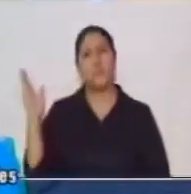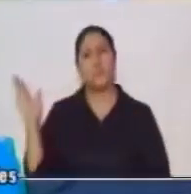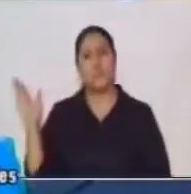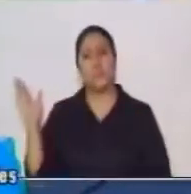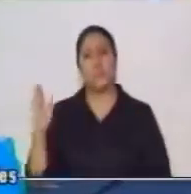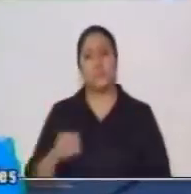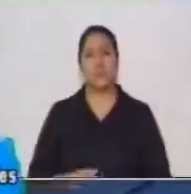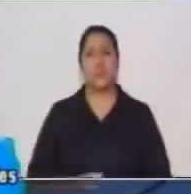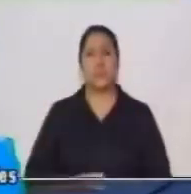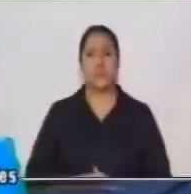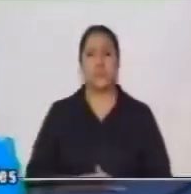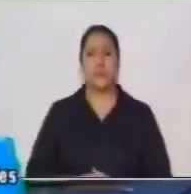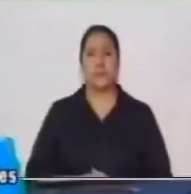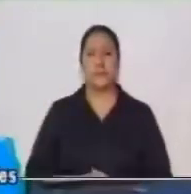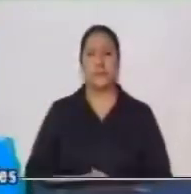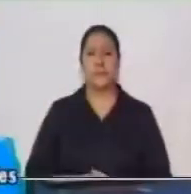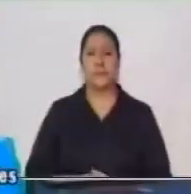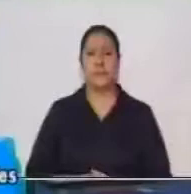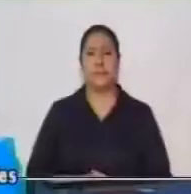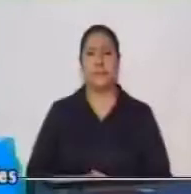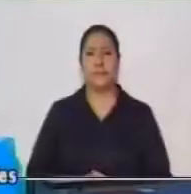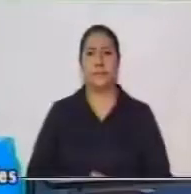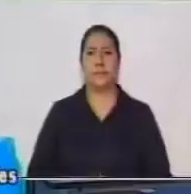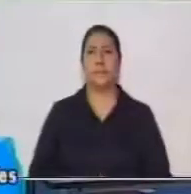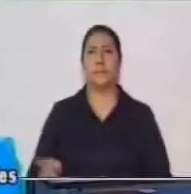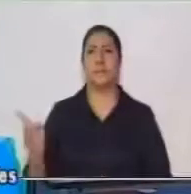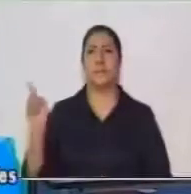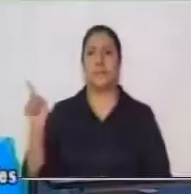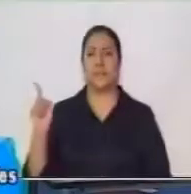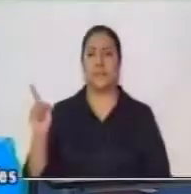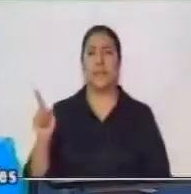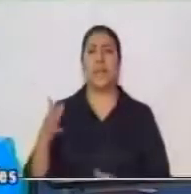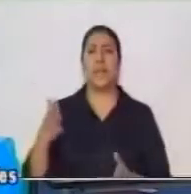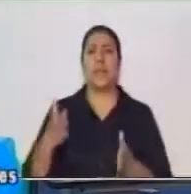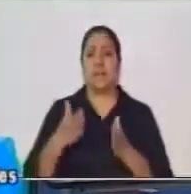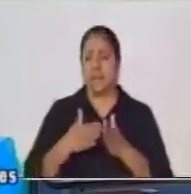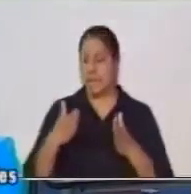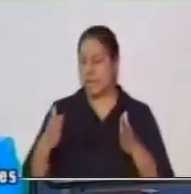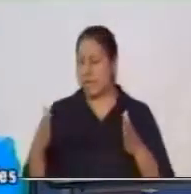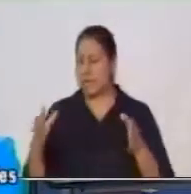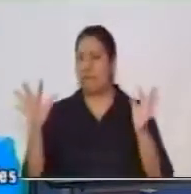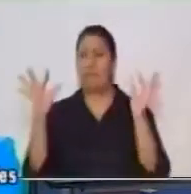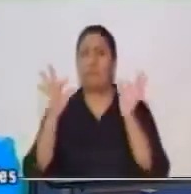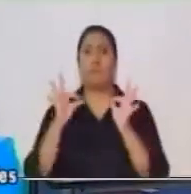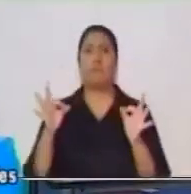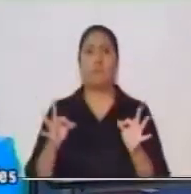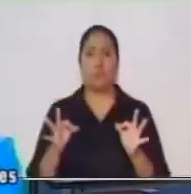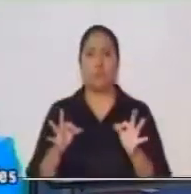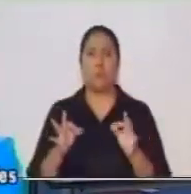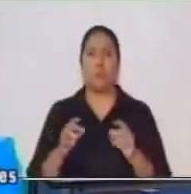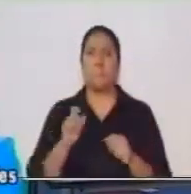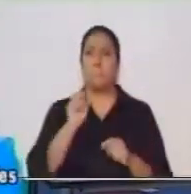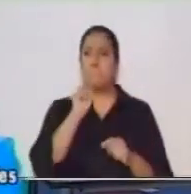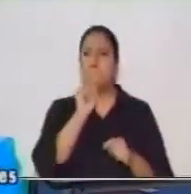lo siguiente. Observa el patrón geométrico de puntos y